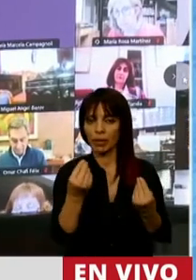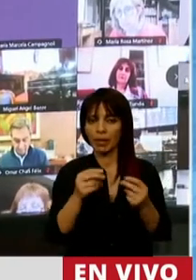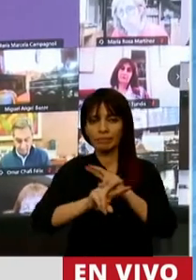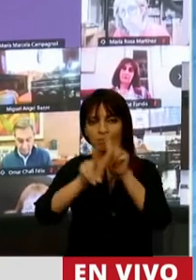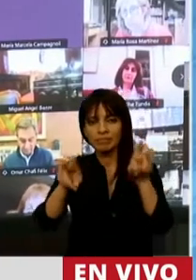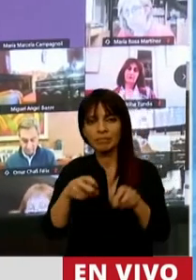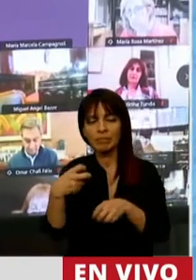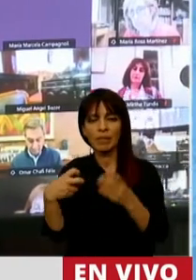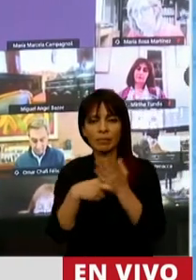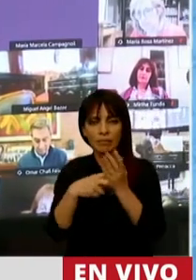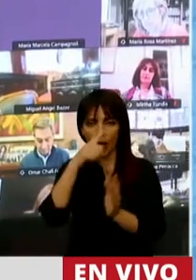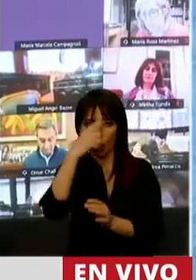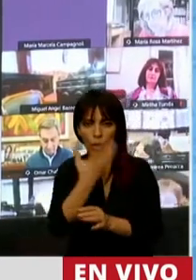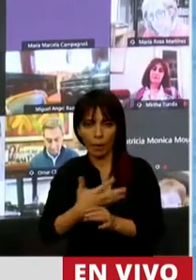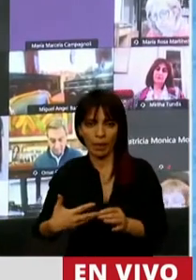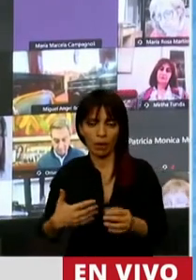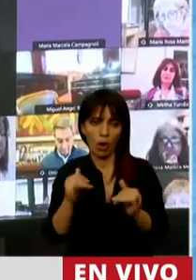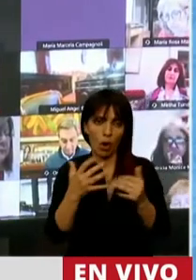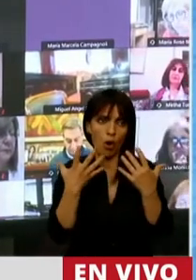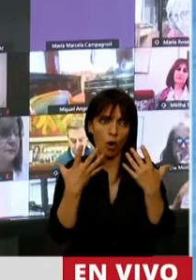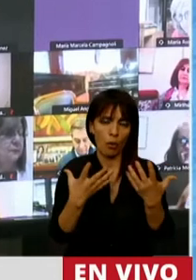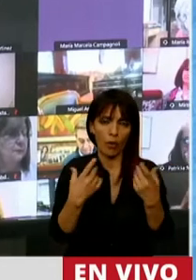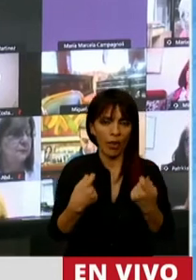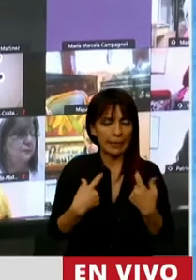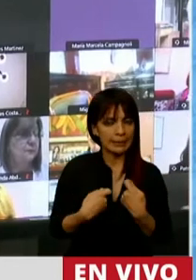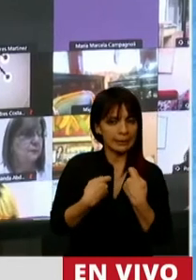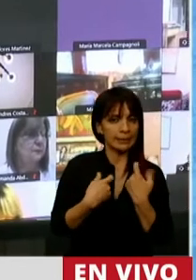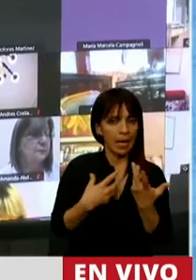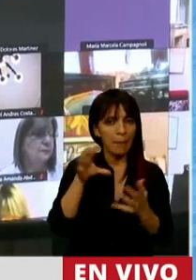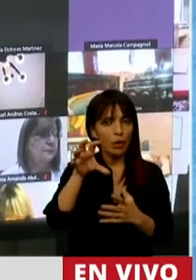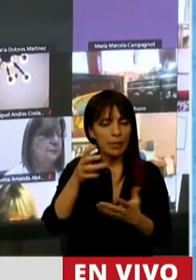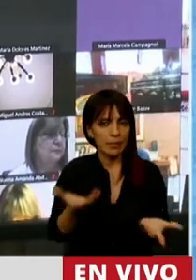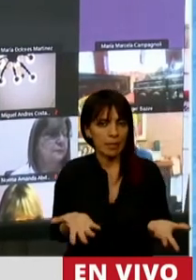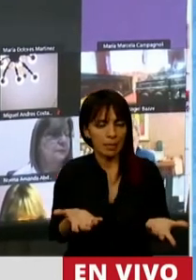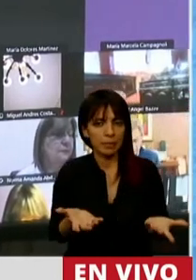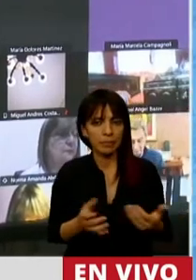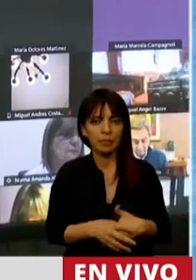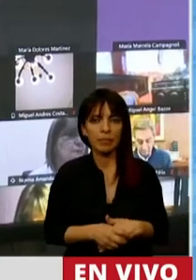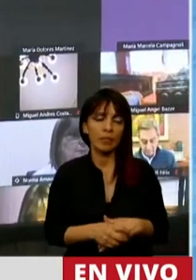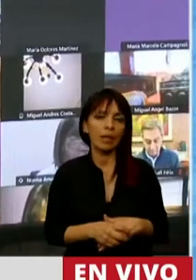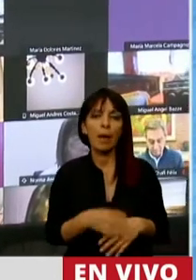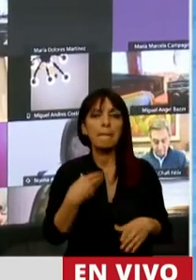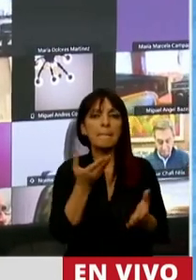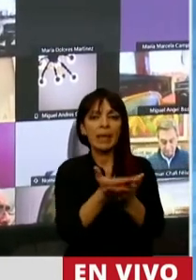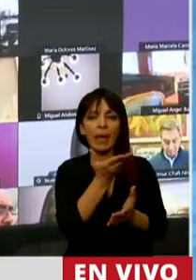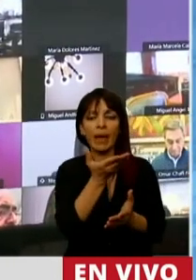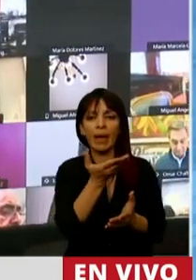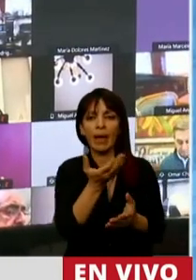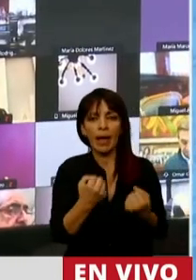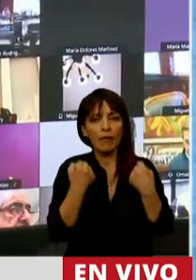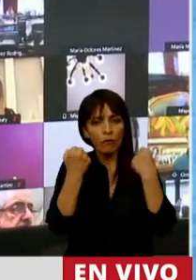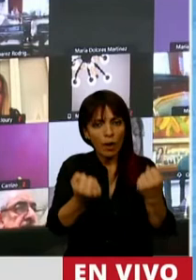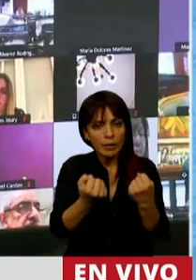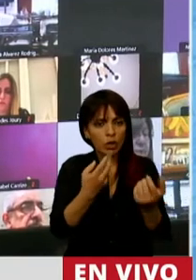políticamente a la provincia. No tenga duda que condiciona políticamente a la provincia. Se le está pidiendo un enorme esfuerzo tributario